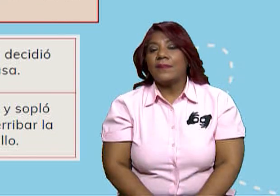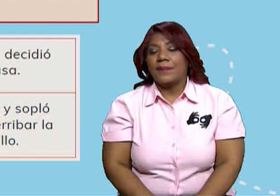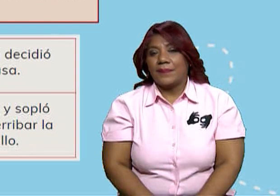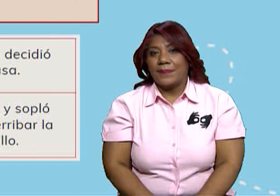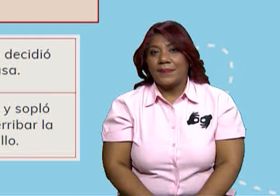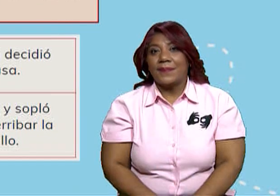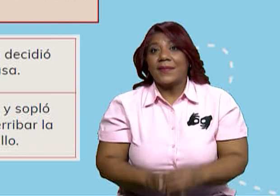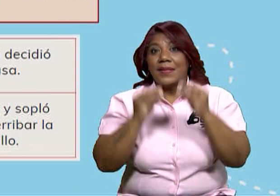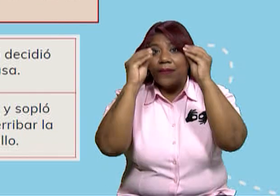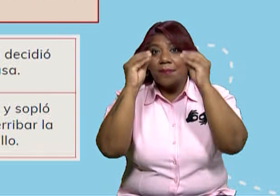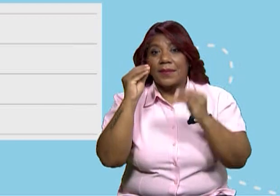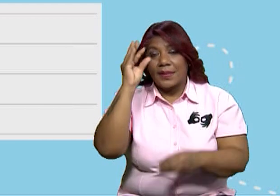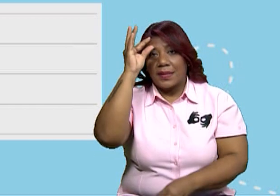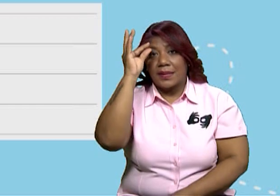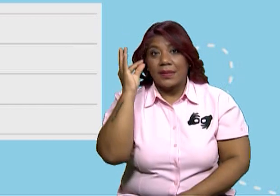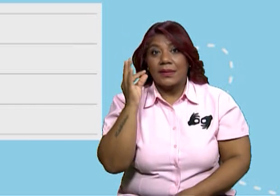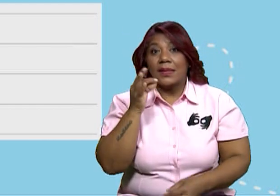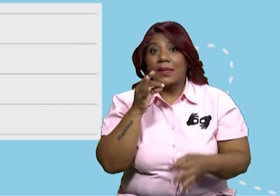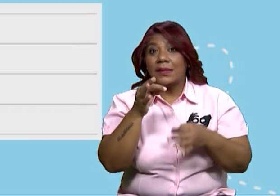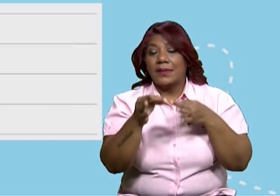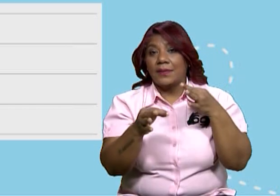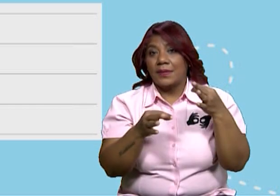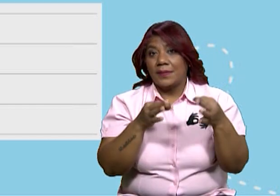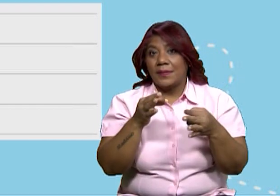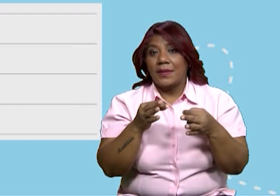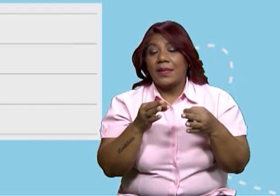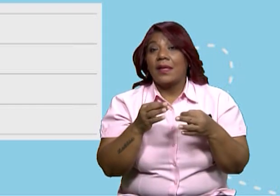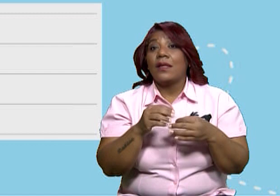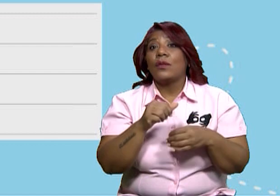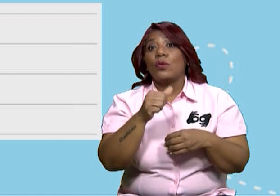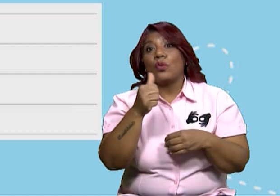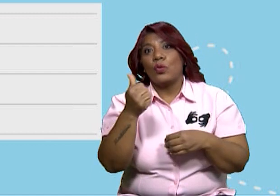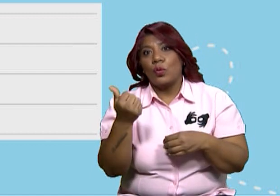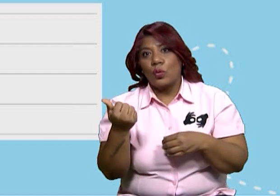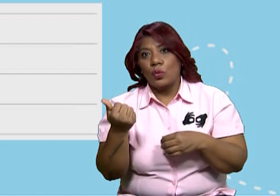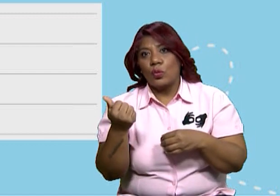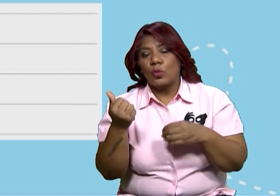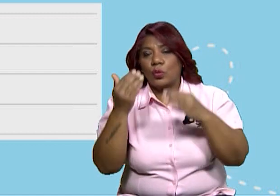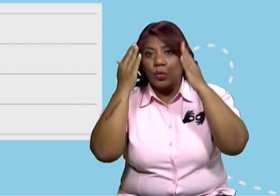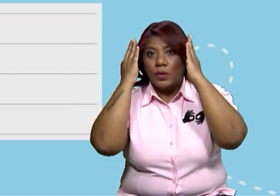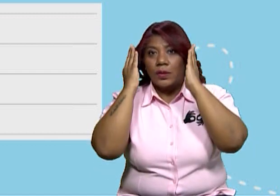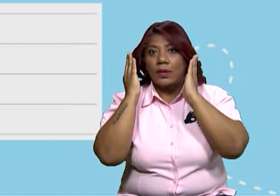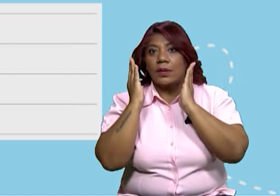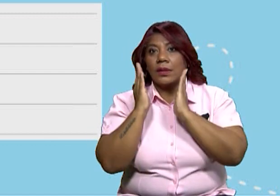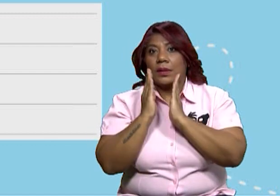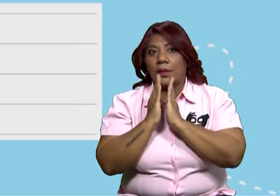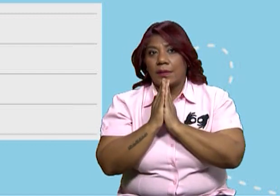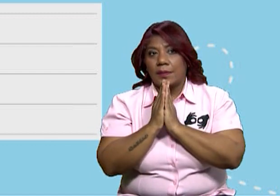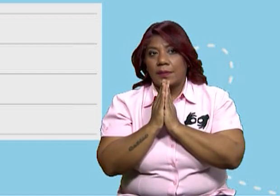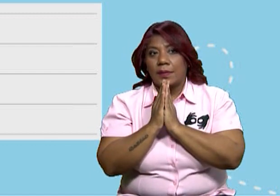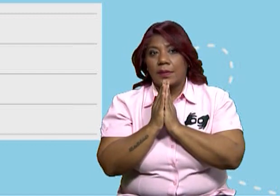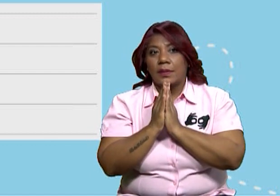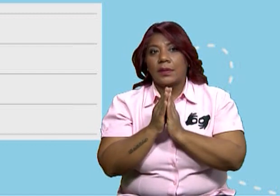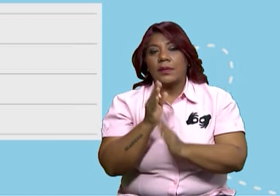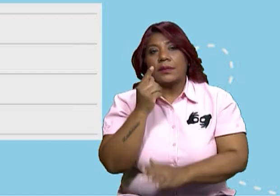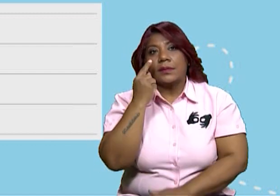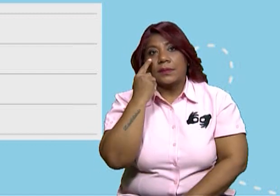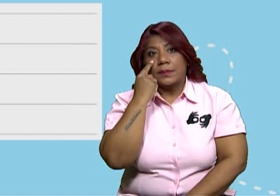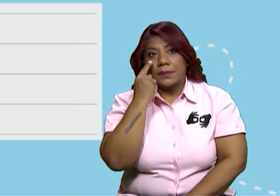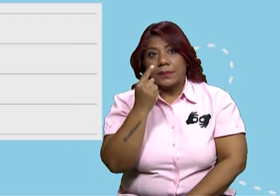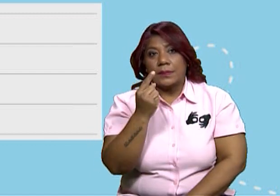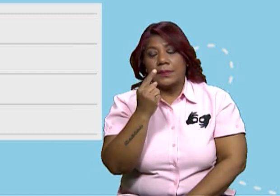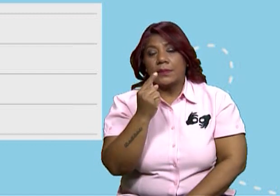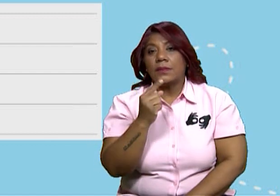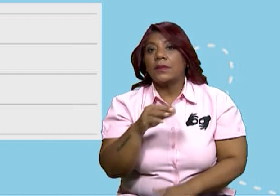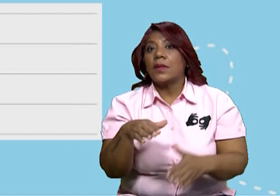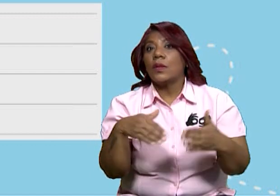de Calcuta. ¿Estamos listos? Observas el cuadro y encerramos que corresponde el orden de